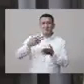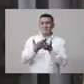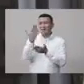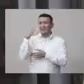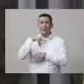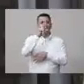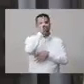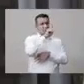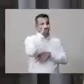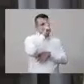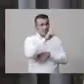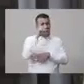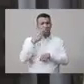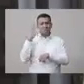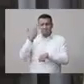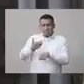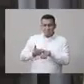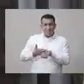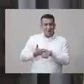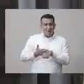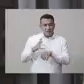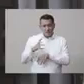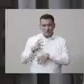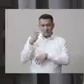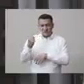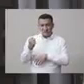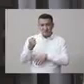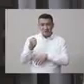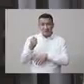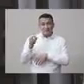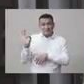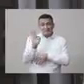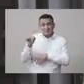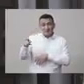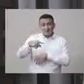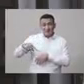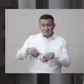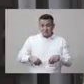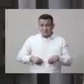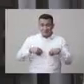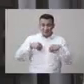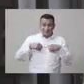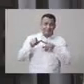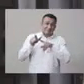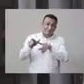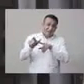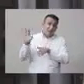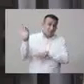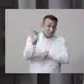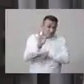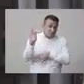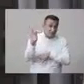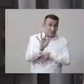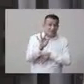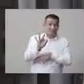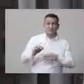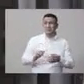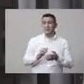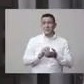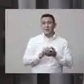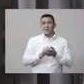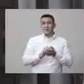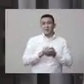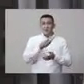municipios de Los Cabos y Comondú comienzan a verse datos alentadores, si bien no de disminución, sí de